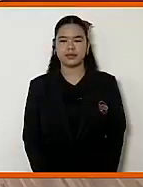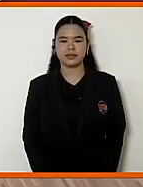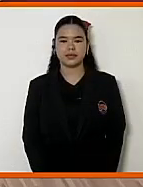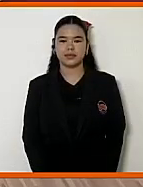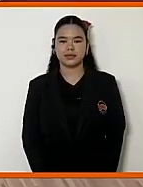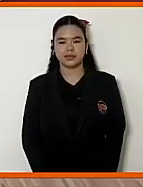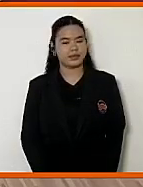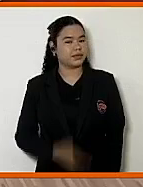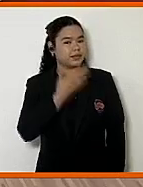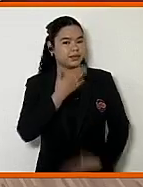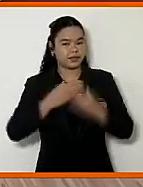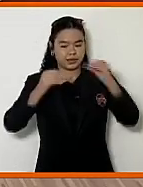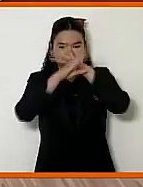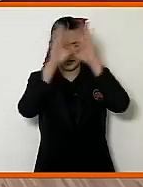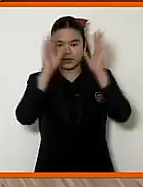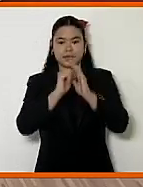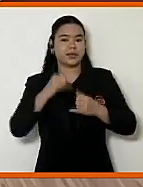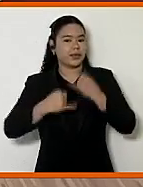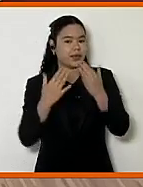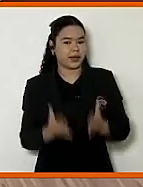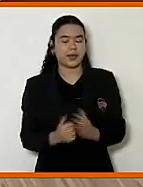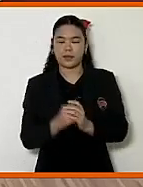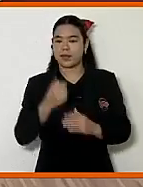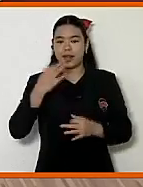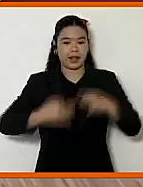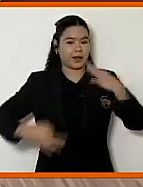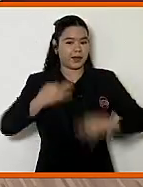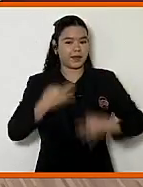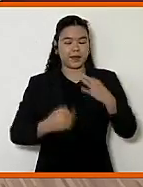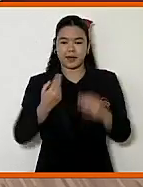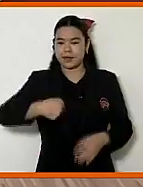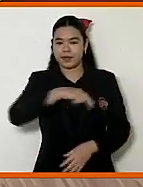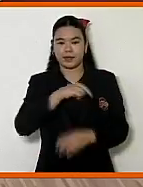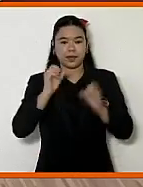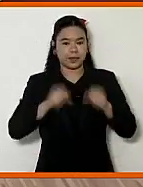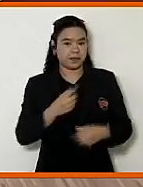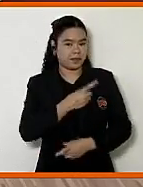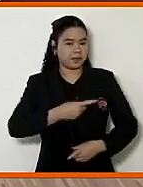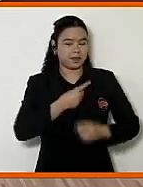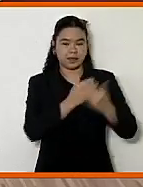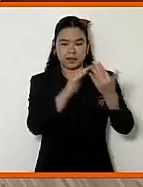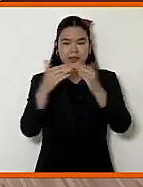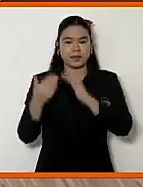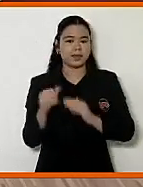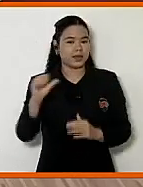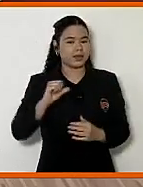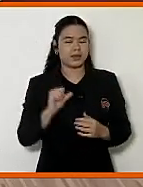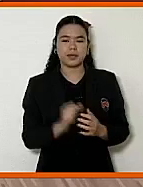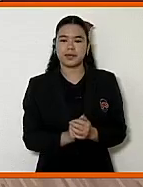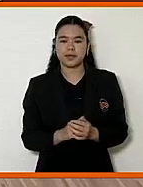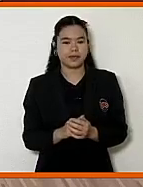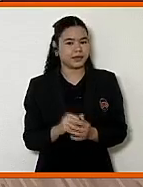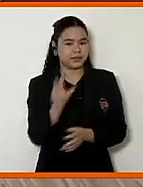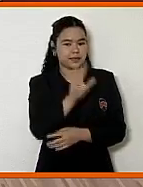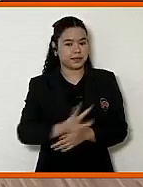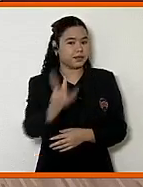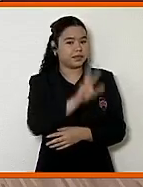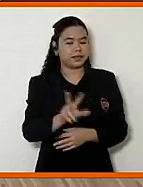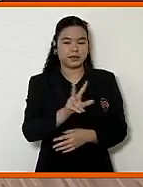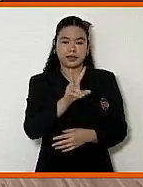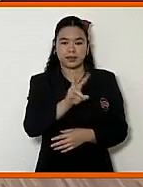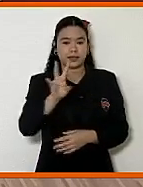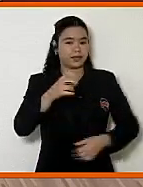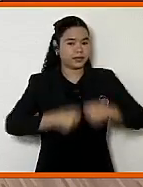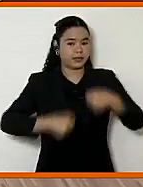muy buenos días queridos jugadores qué alegrías para nosotras por serle llevar la diversión hasta sus hogares el día de hoy martes 27